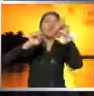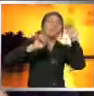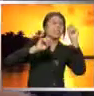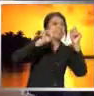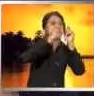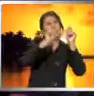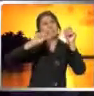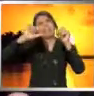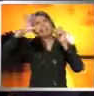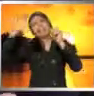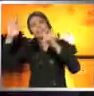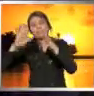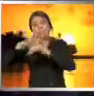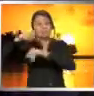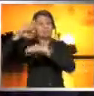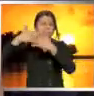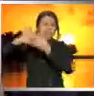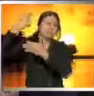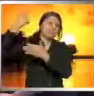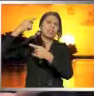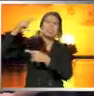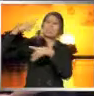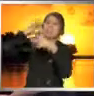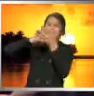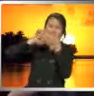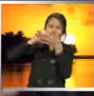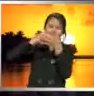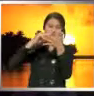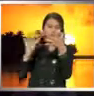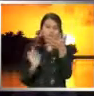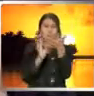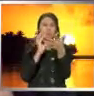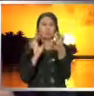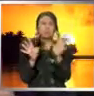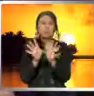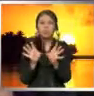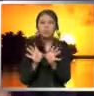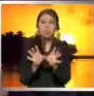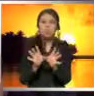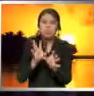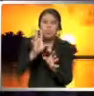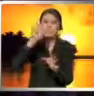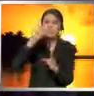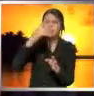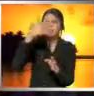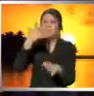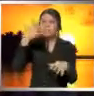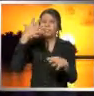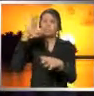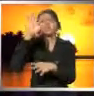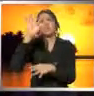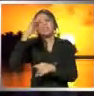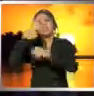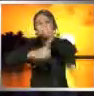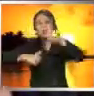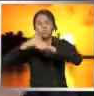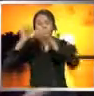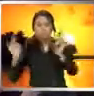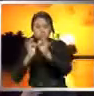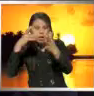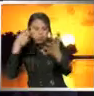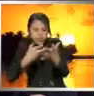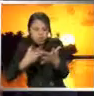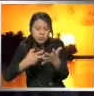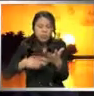pronto puedan leer y decir esto es lo que sucede, ¿no? A partir de los 35, de los 40 años, y puedo